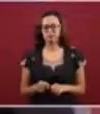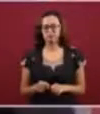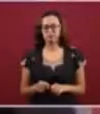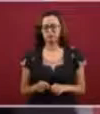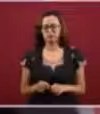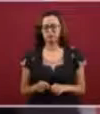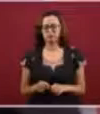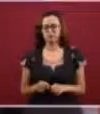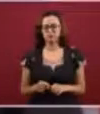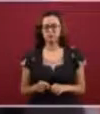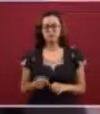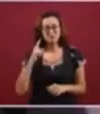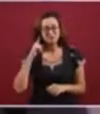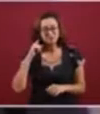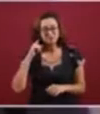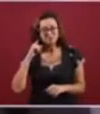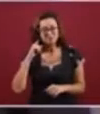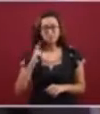¿De qué, perdón?